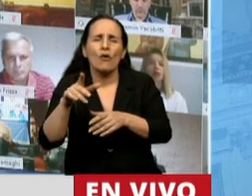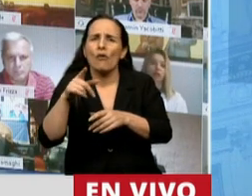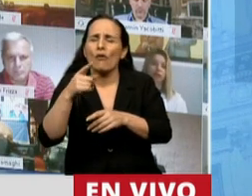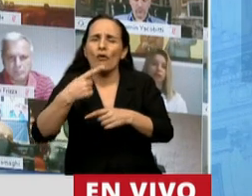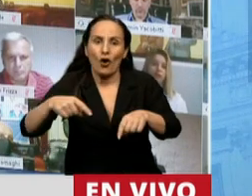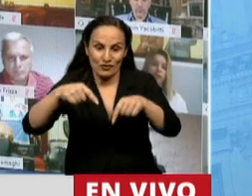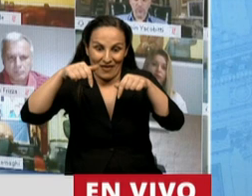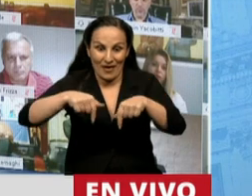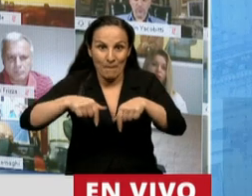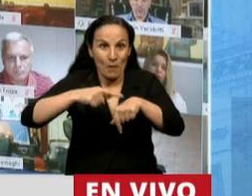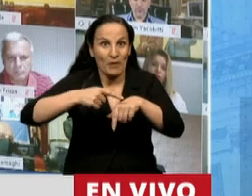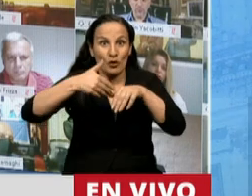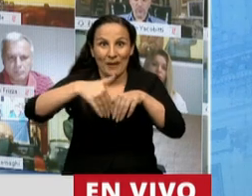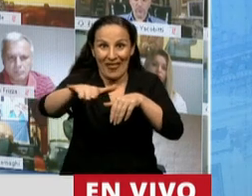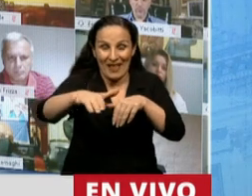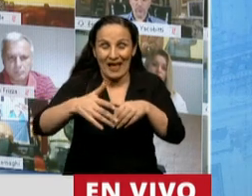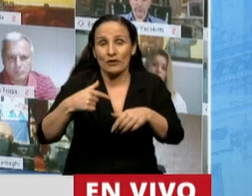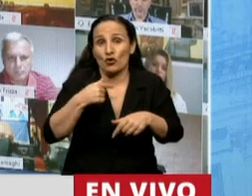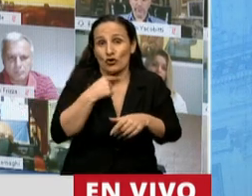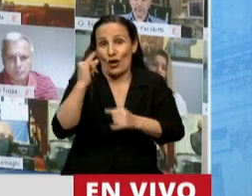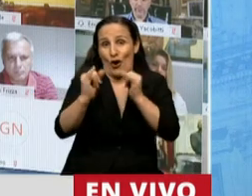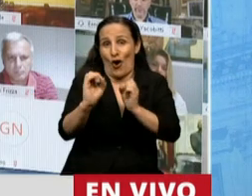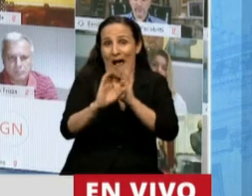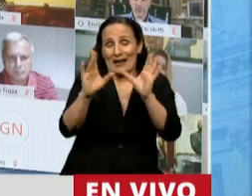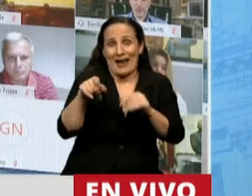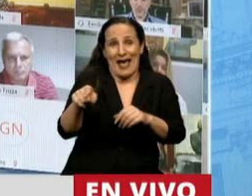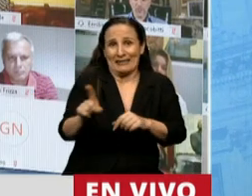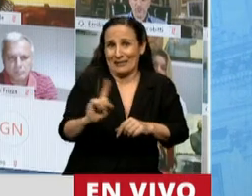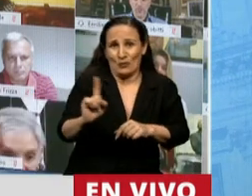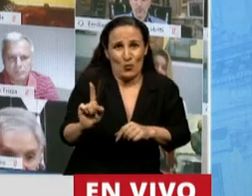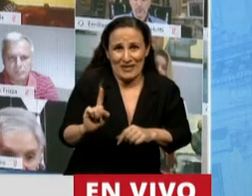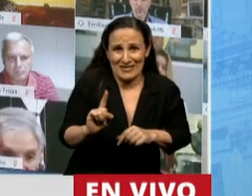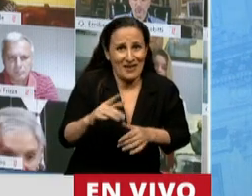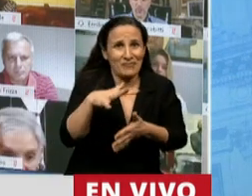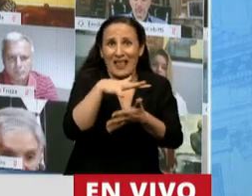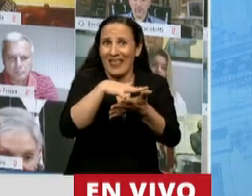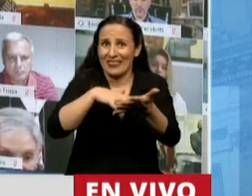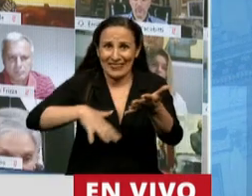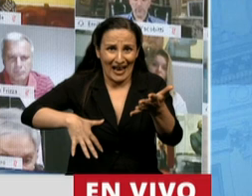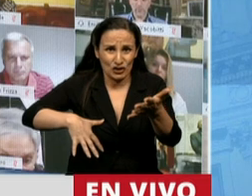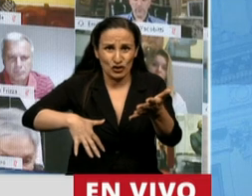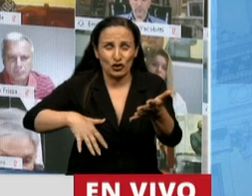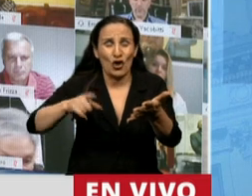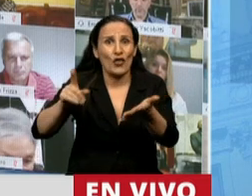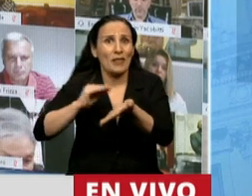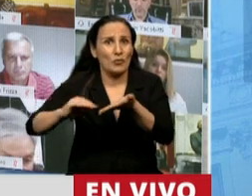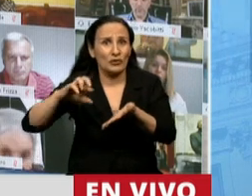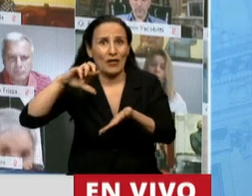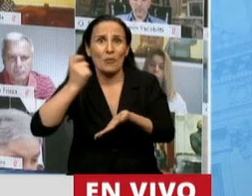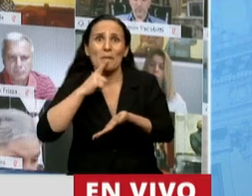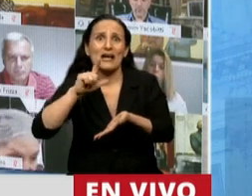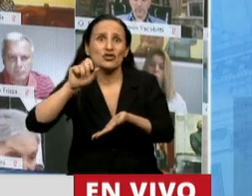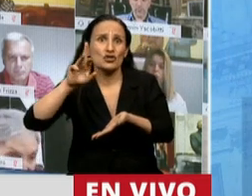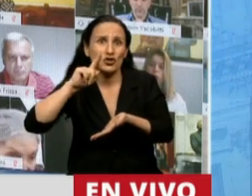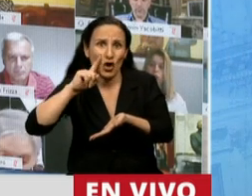para adelante Yo quiero aclarar que no es así porque en el propio texto que el diputado pastori me